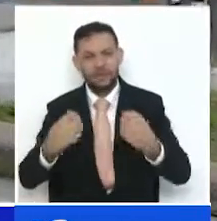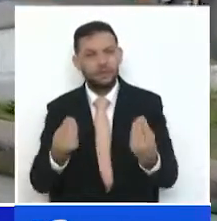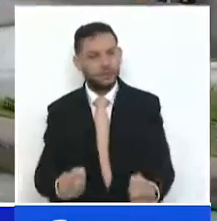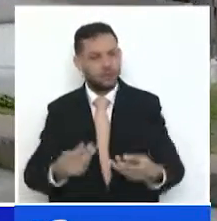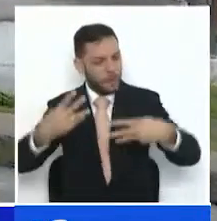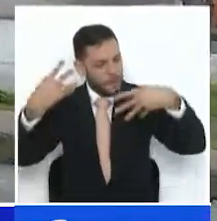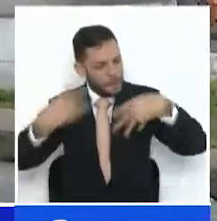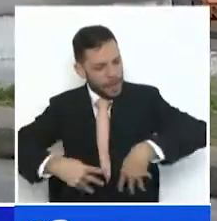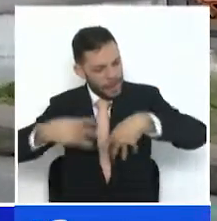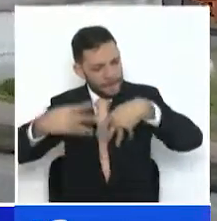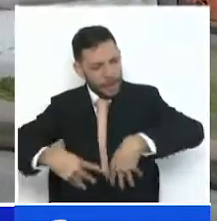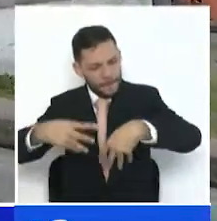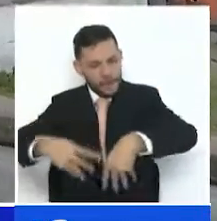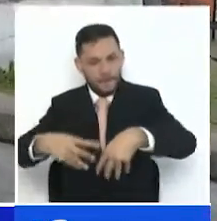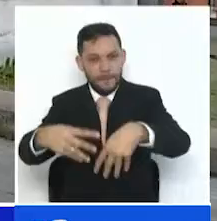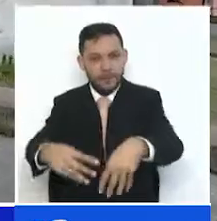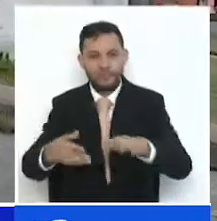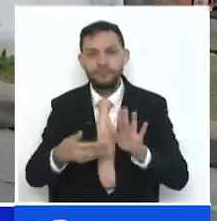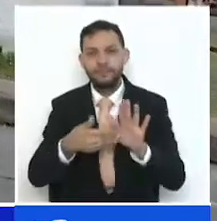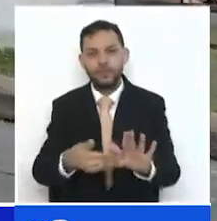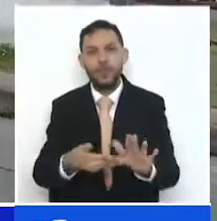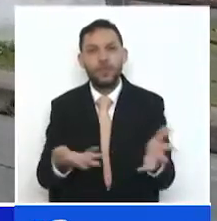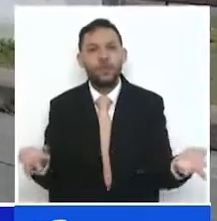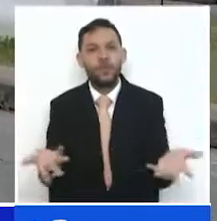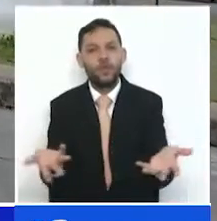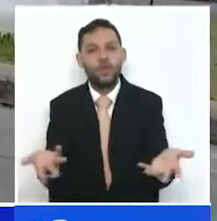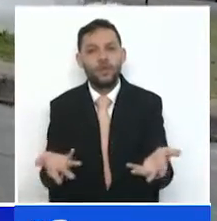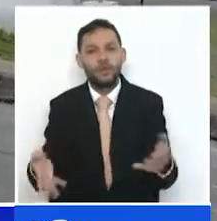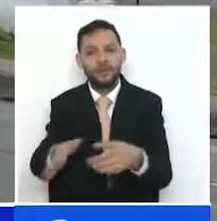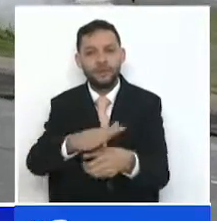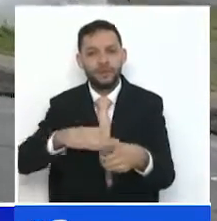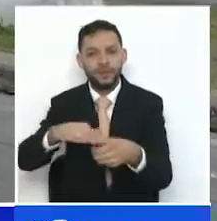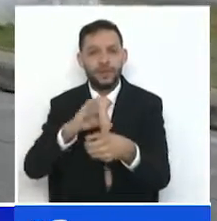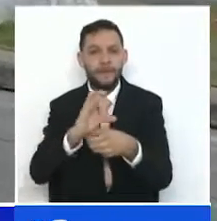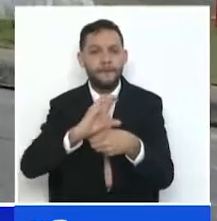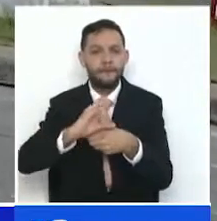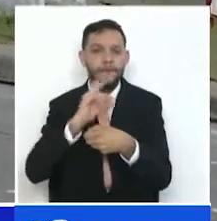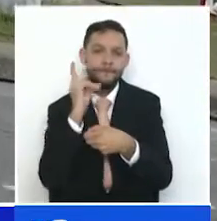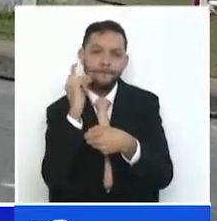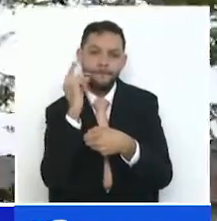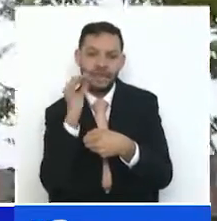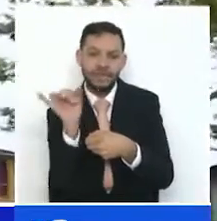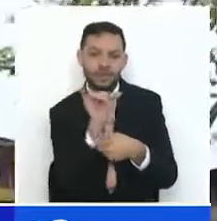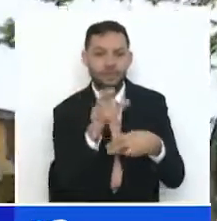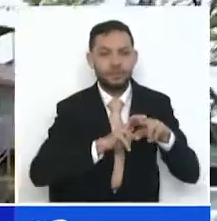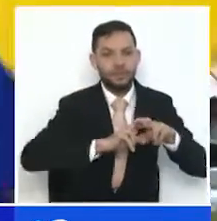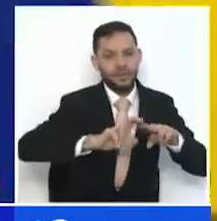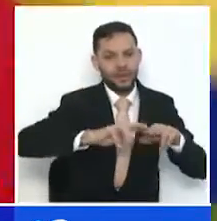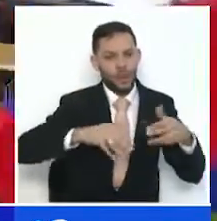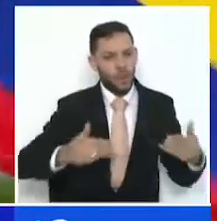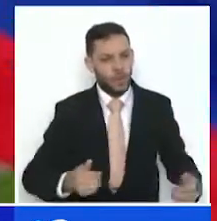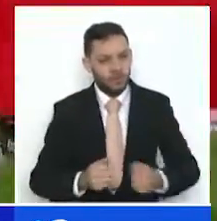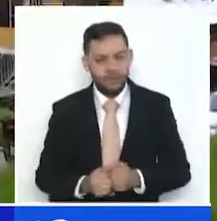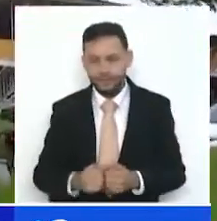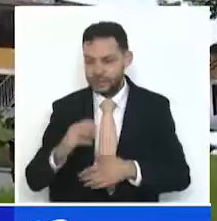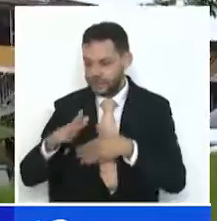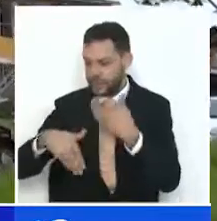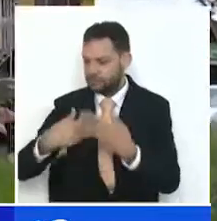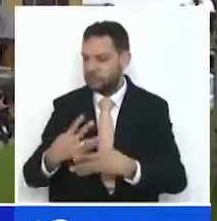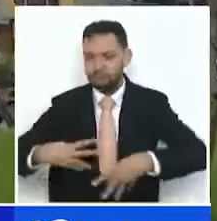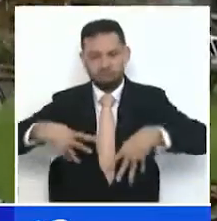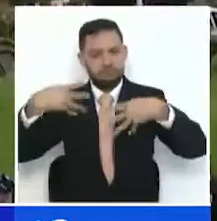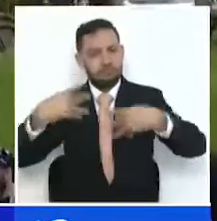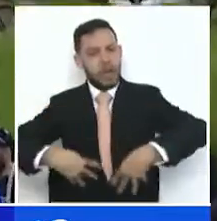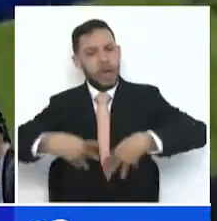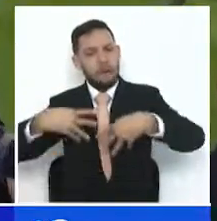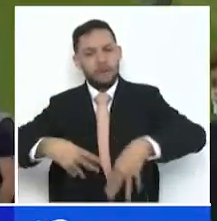en el eje cafetero. Miremos cómo está la situación en ciudades como Pereira y la ciudad de Manizales. Después de que las marchas de ayer transcurrieran